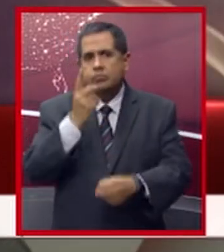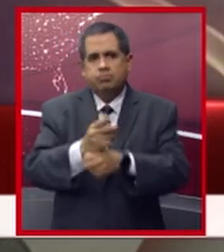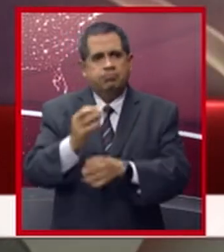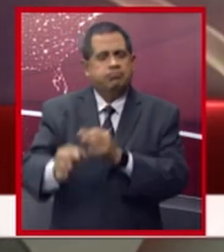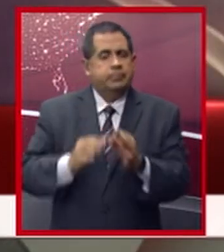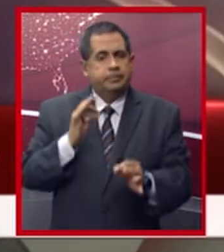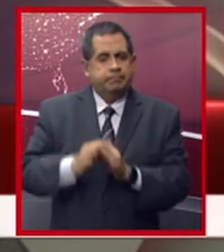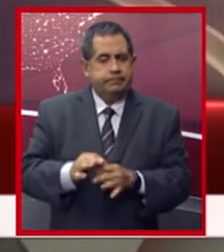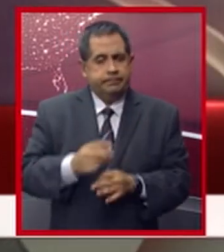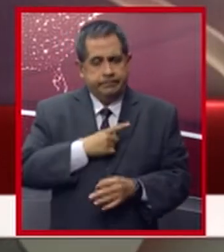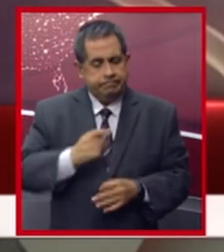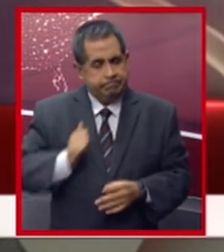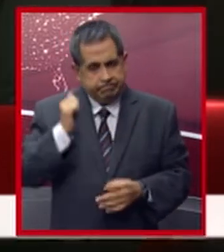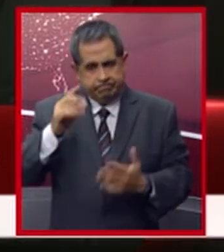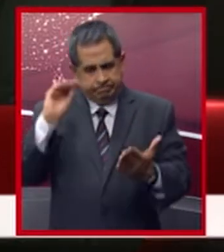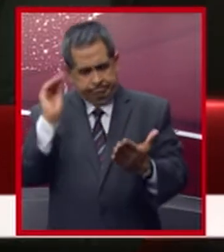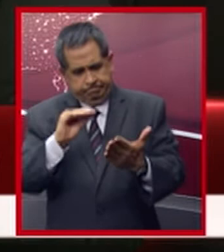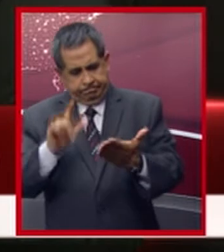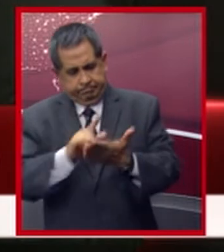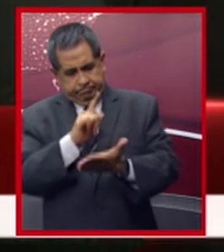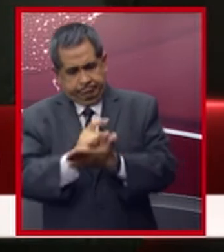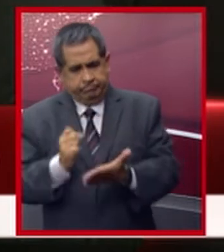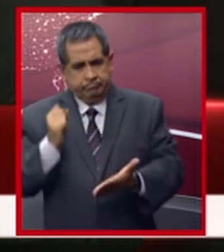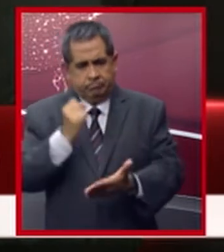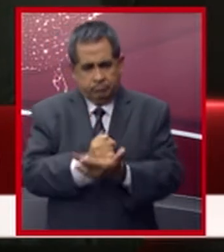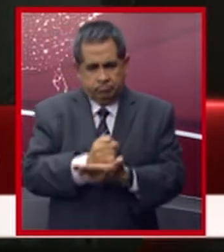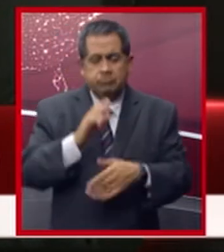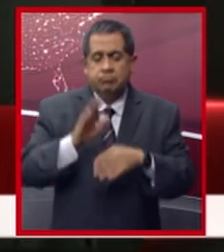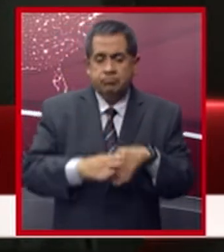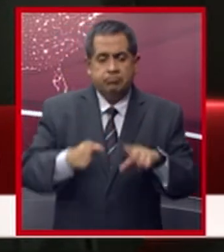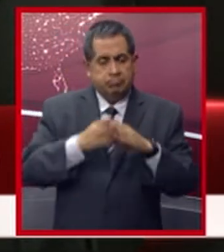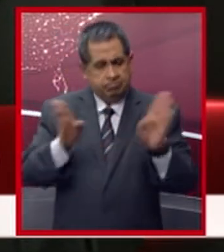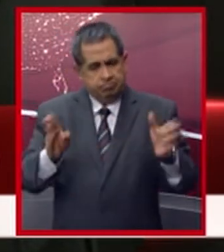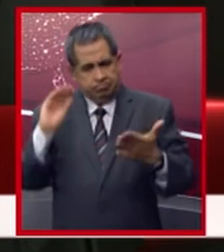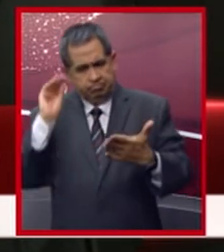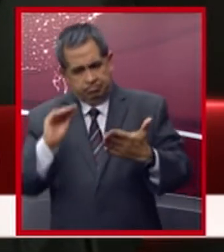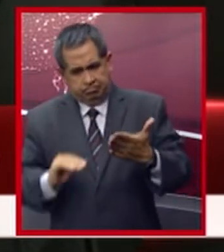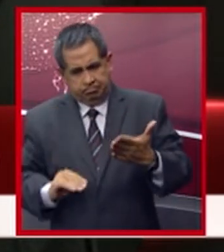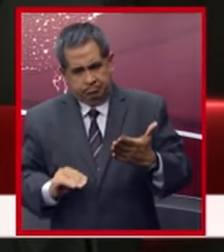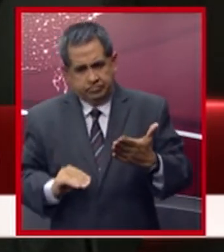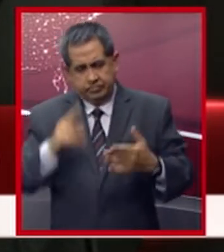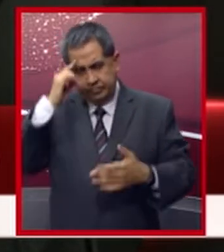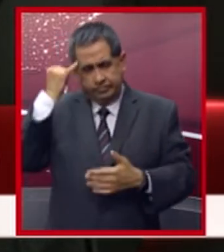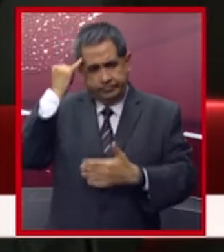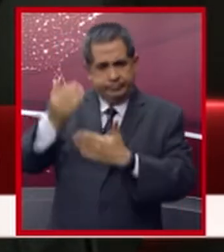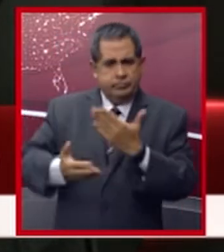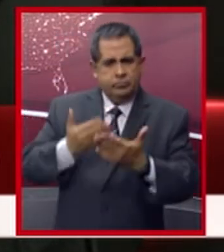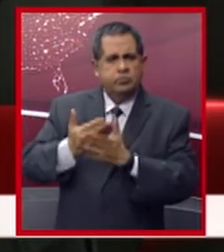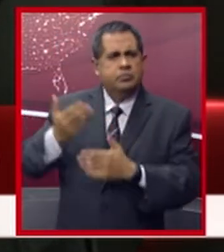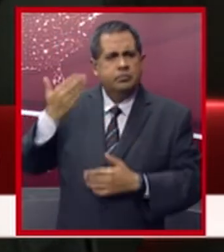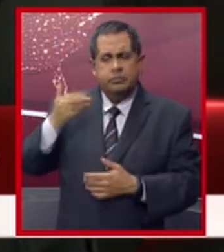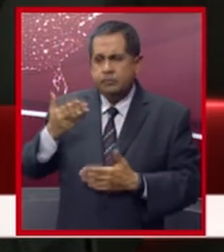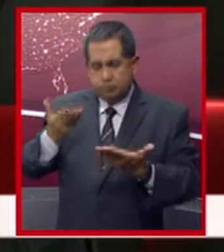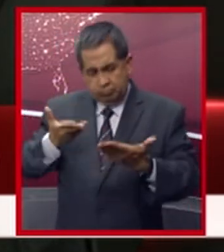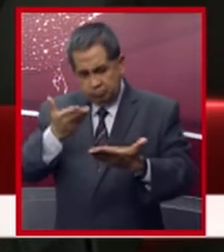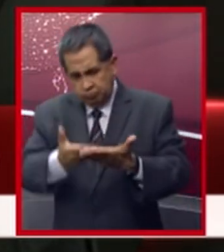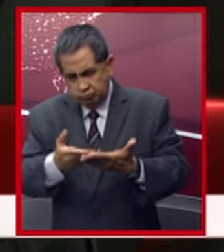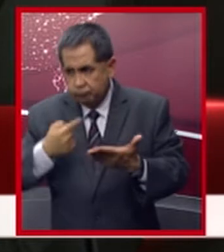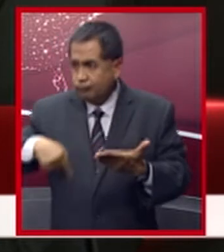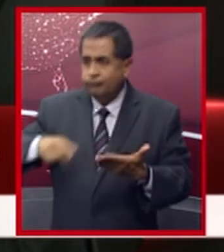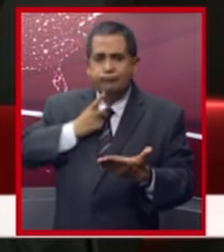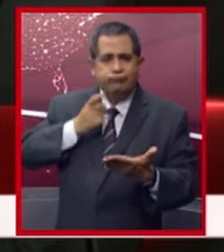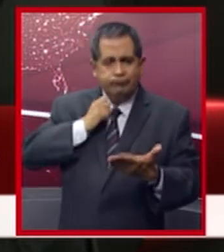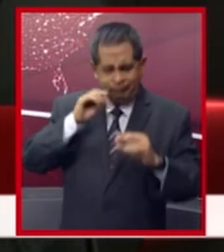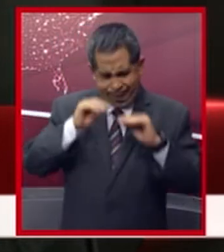oportunidad que no desaprovechó el legislativo, amplió el marco de la propuesta del Ejecutivo que venía